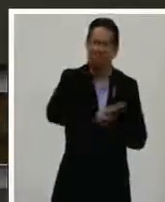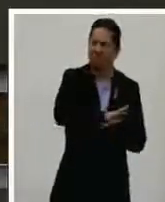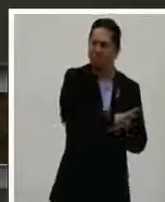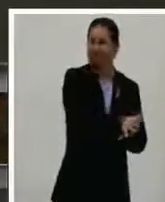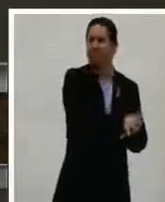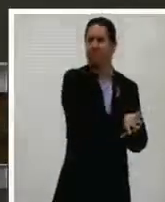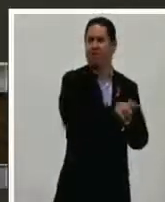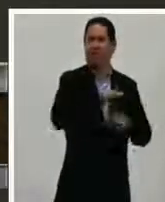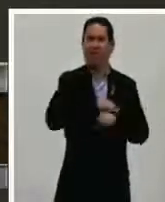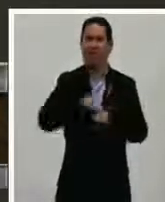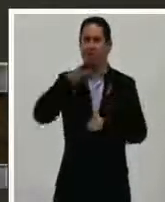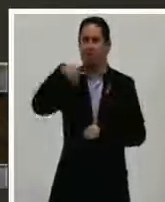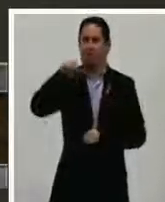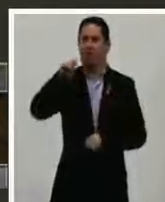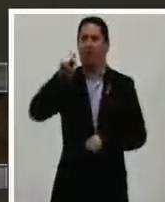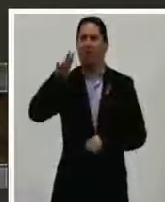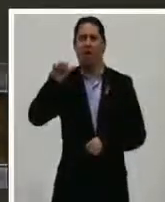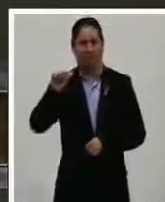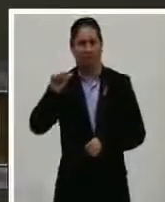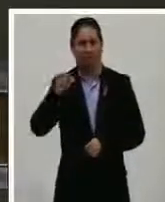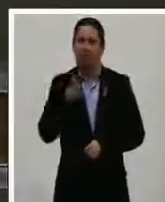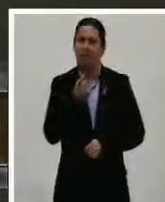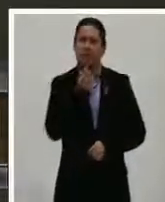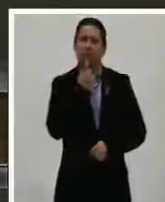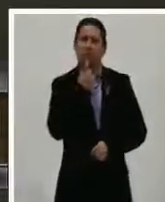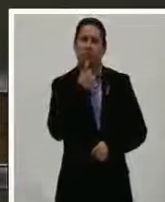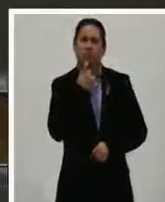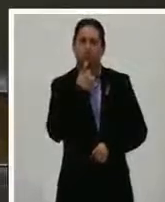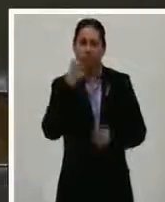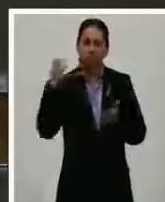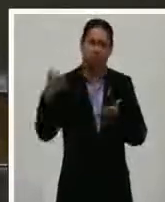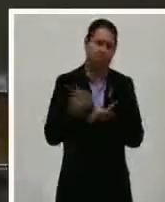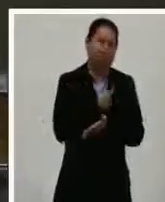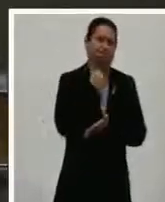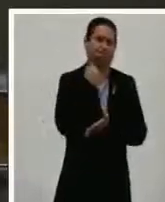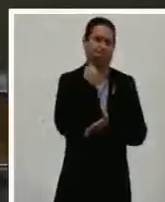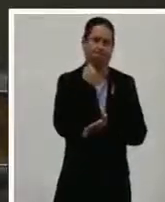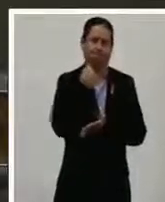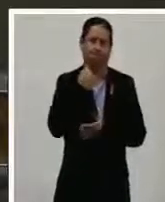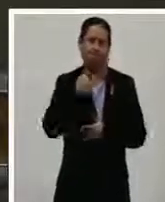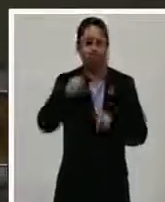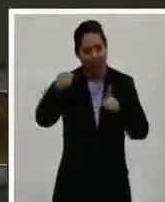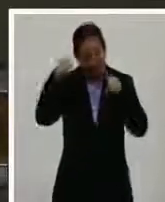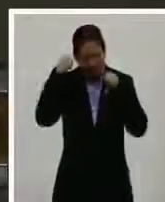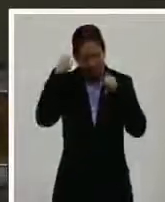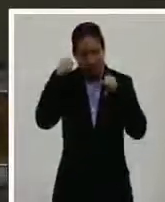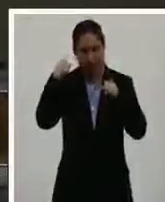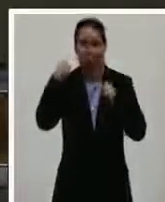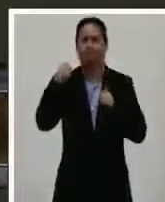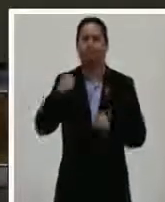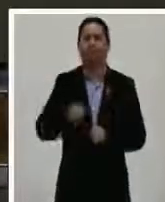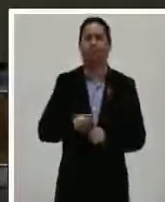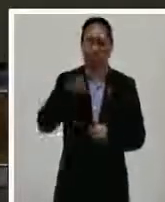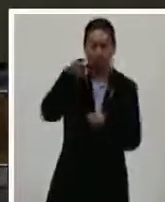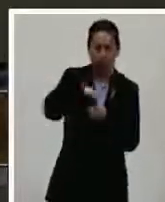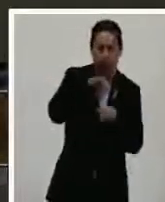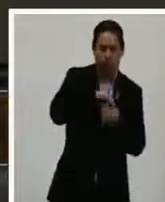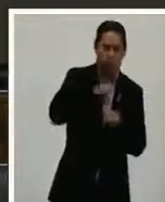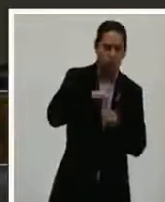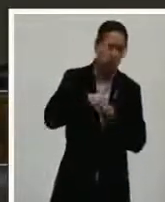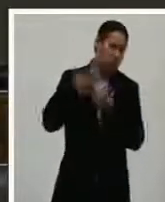morena a través de andrés manuel lópez obrador se obtuvo un triunfo brutal en los comicios